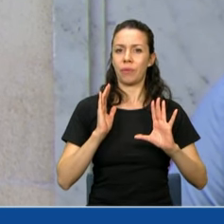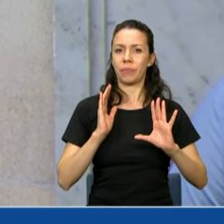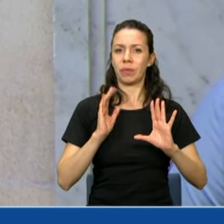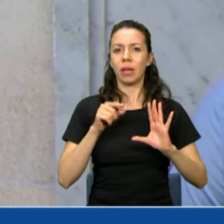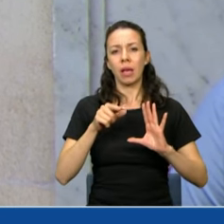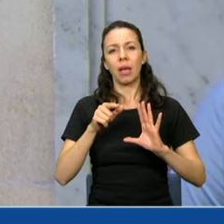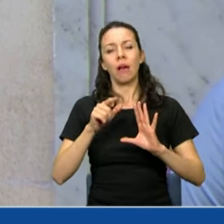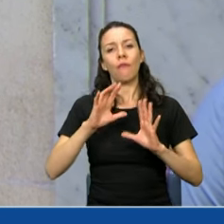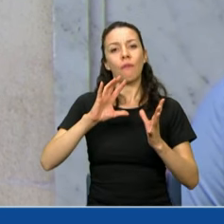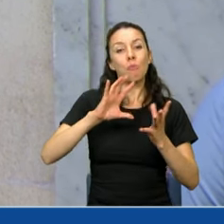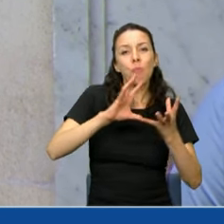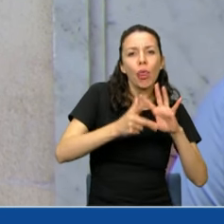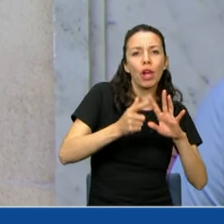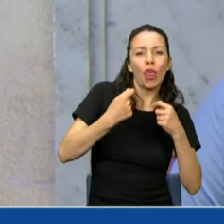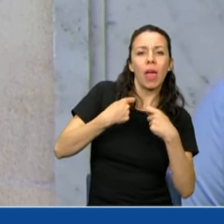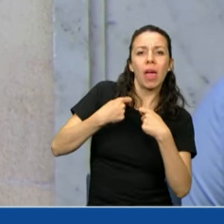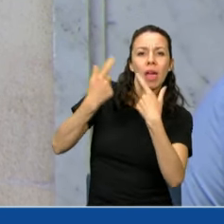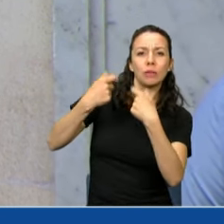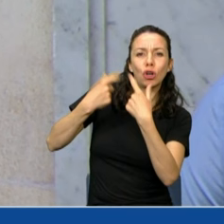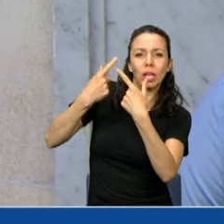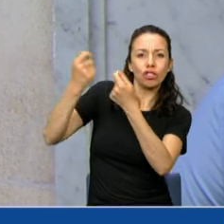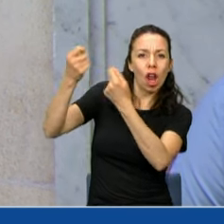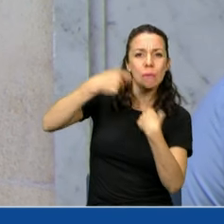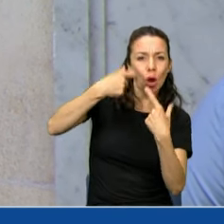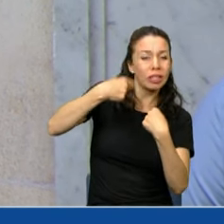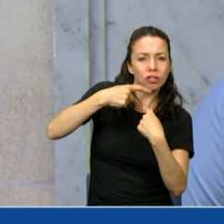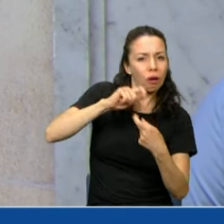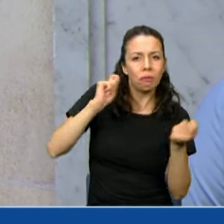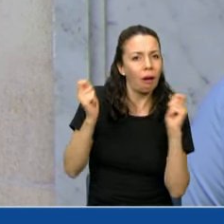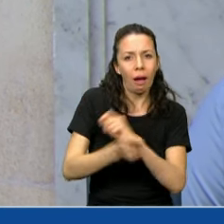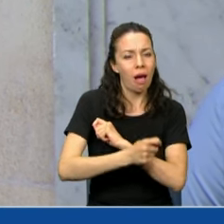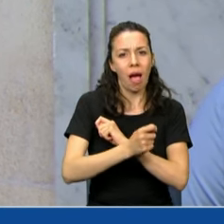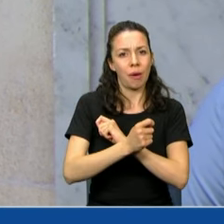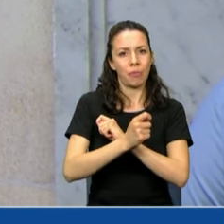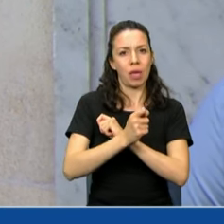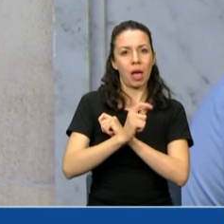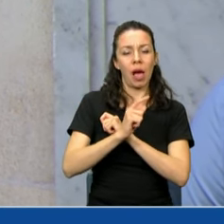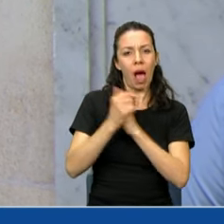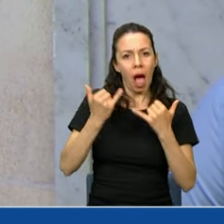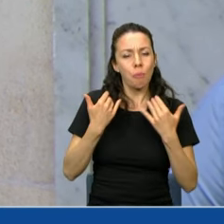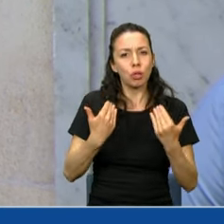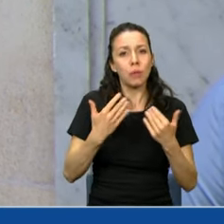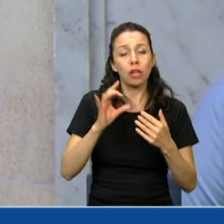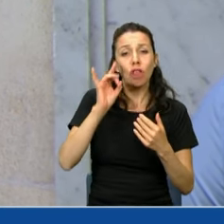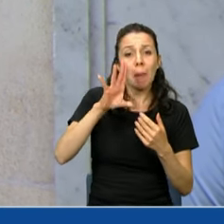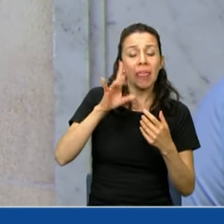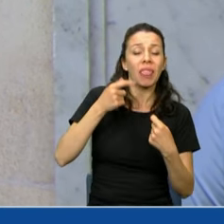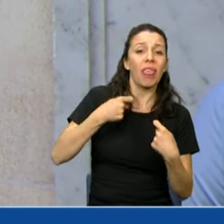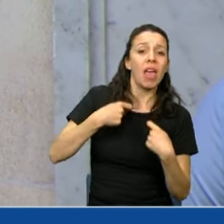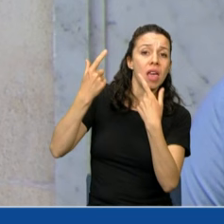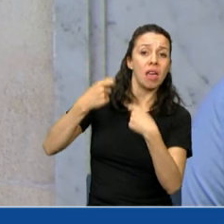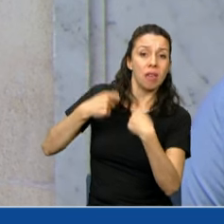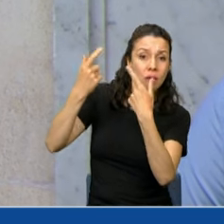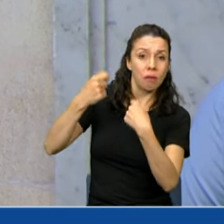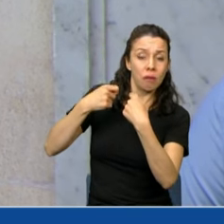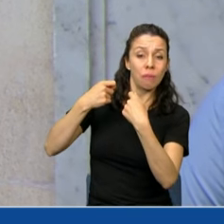términos de importación y de exportación donde claramente vamos a tener la posibilidad ya no de importar gas sino la posibilidad